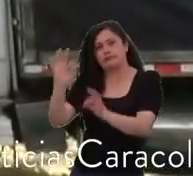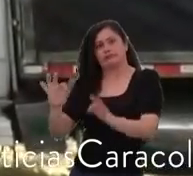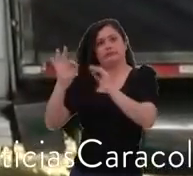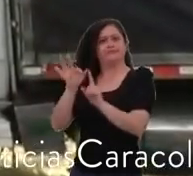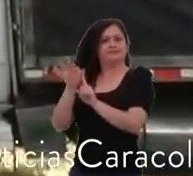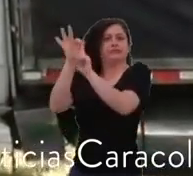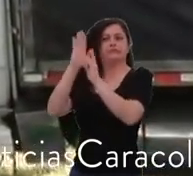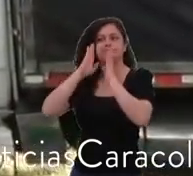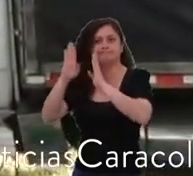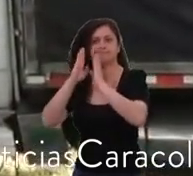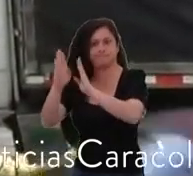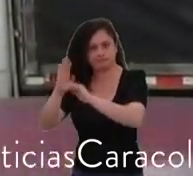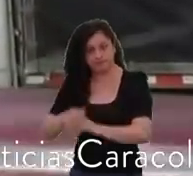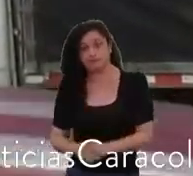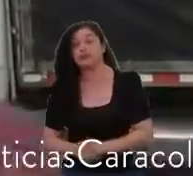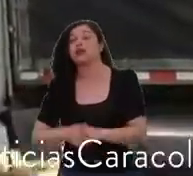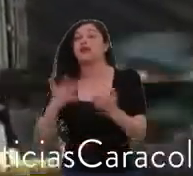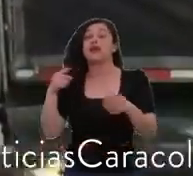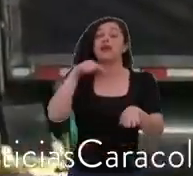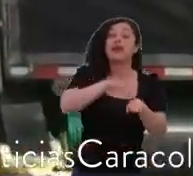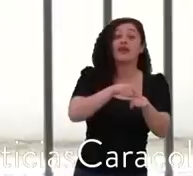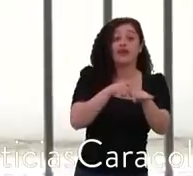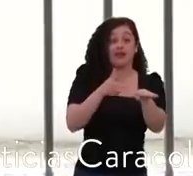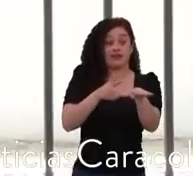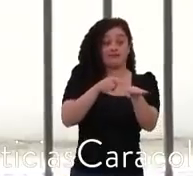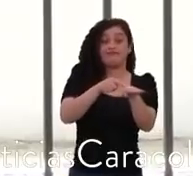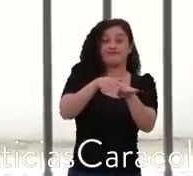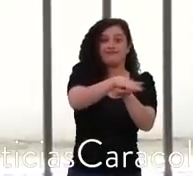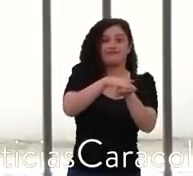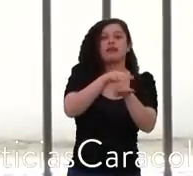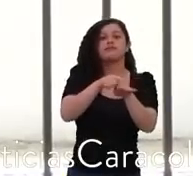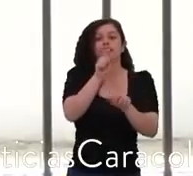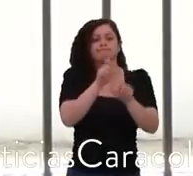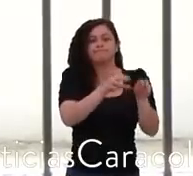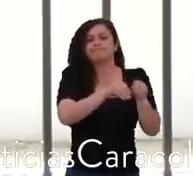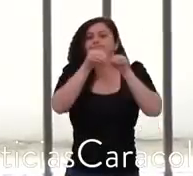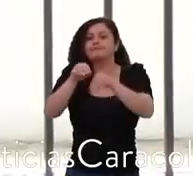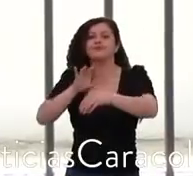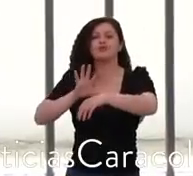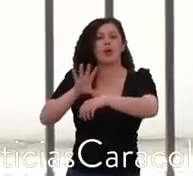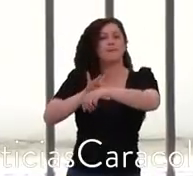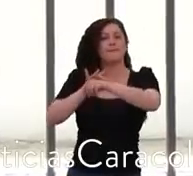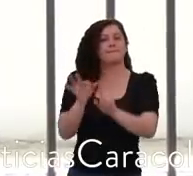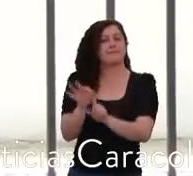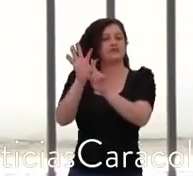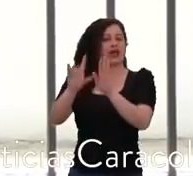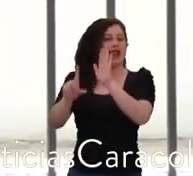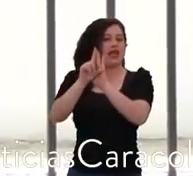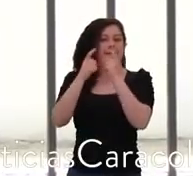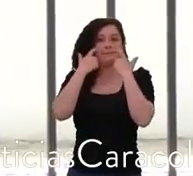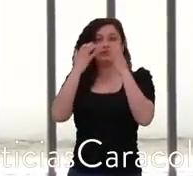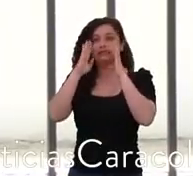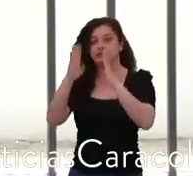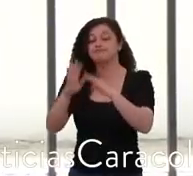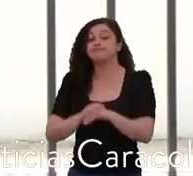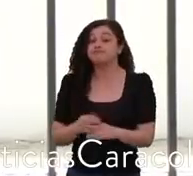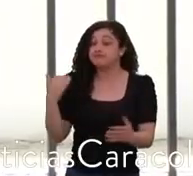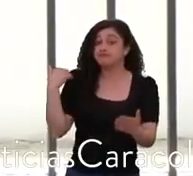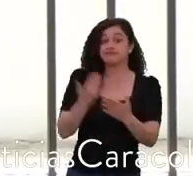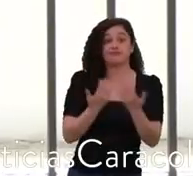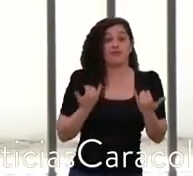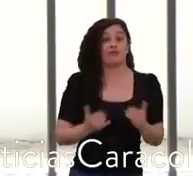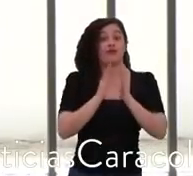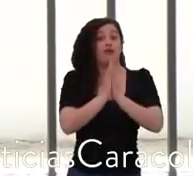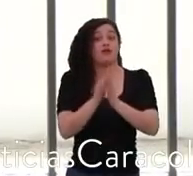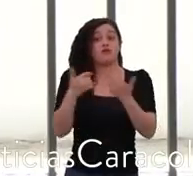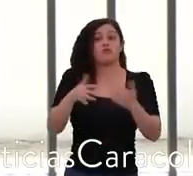fueron trasladados a Medicina Legal en Valledupar. Con esta tragedia, en lo que va de diciembre, asciende a 13 el número de víctimas fatales